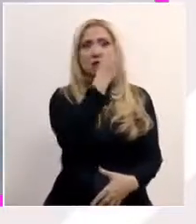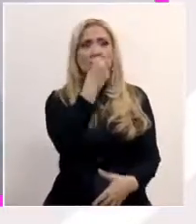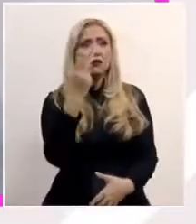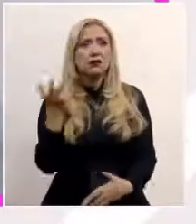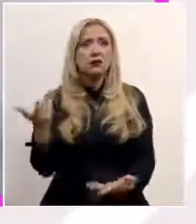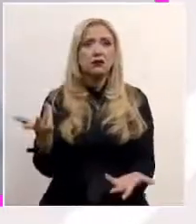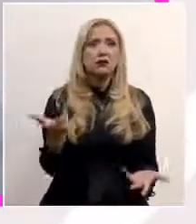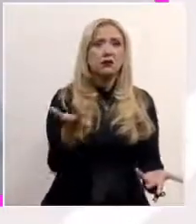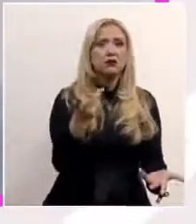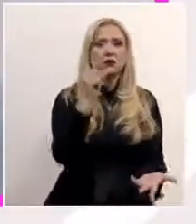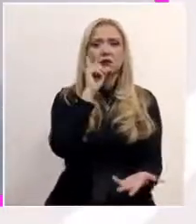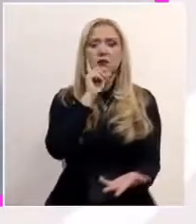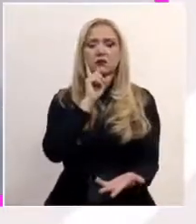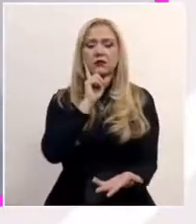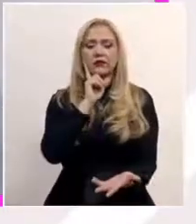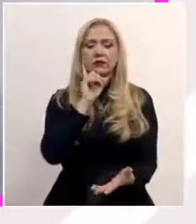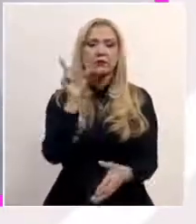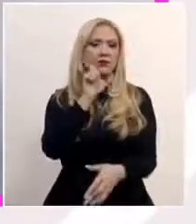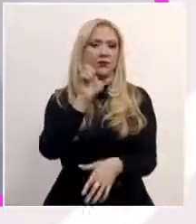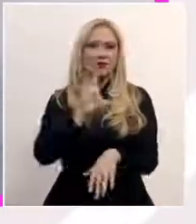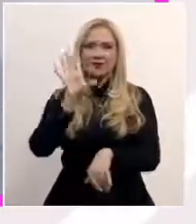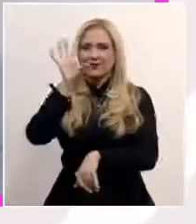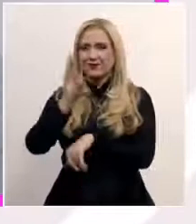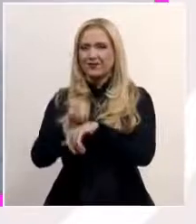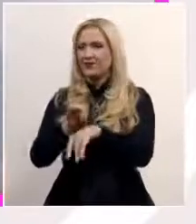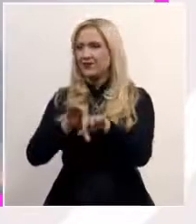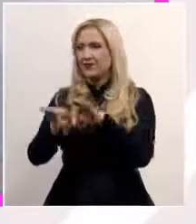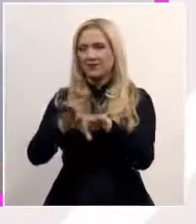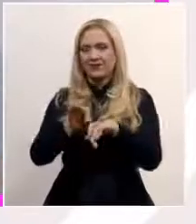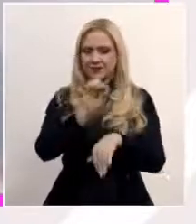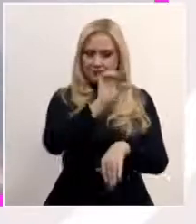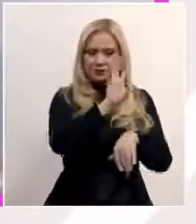que las mujeres regresan de su licencia de maternidad, por ejemplo. Es